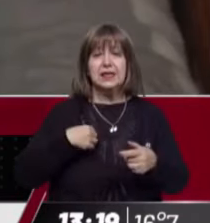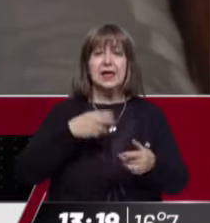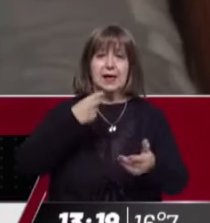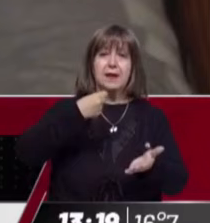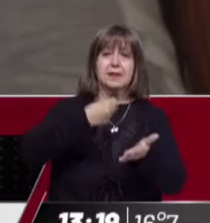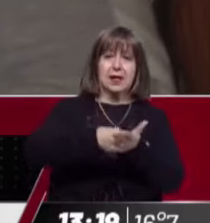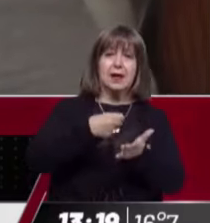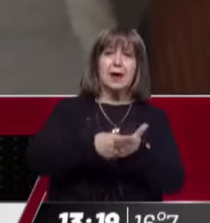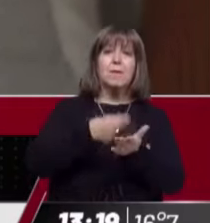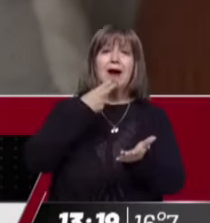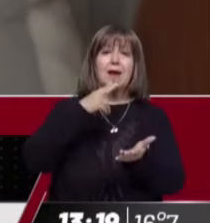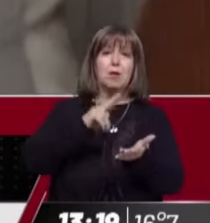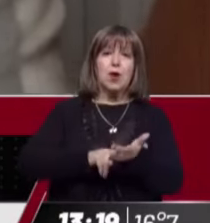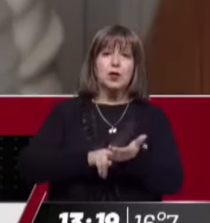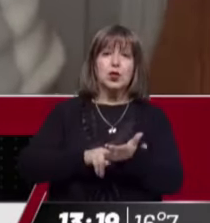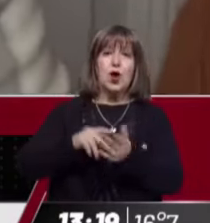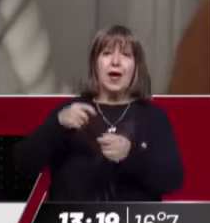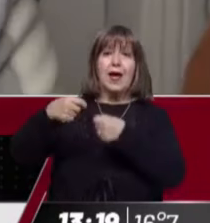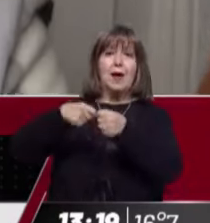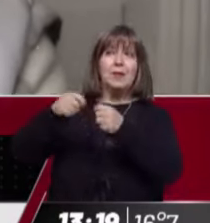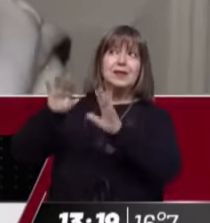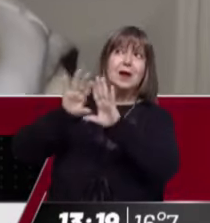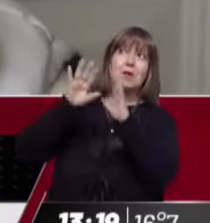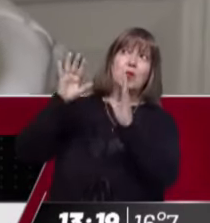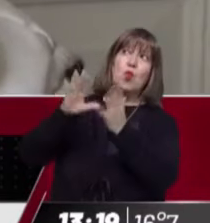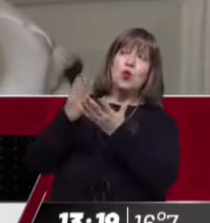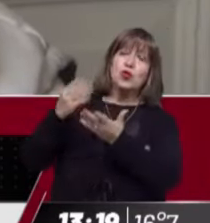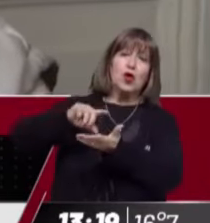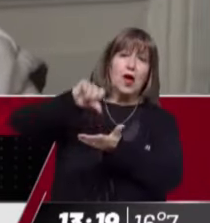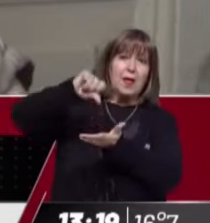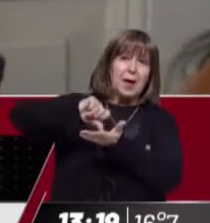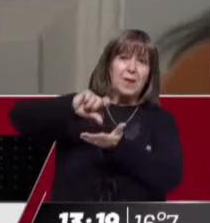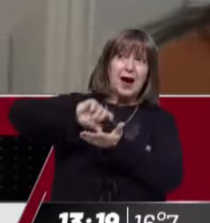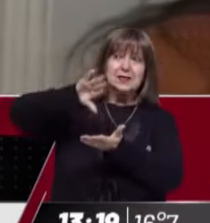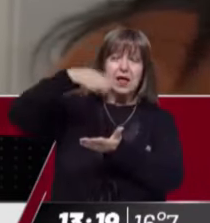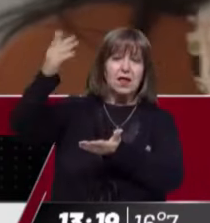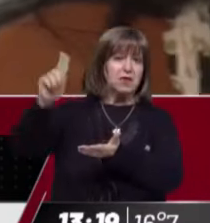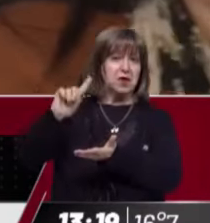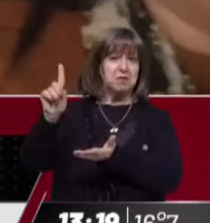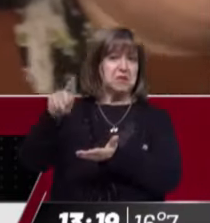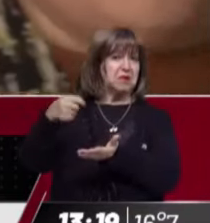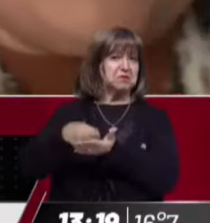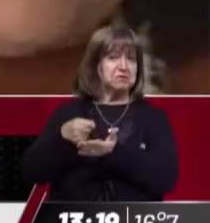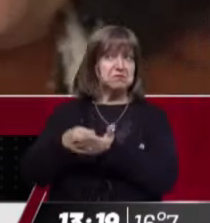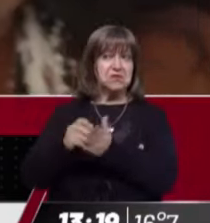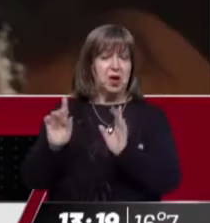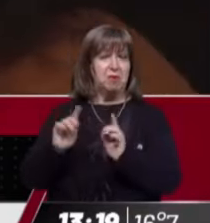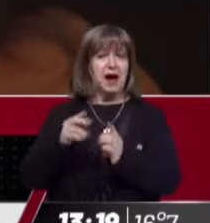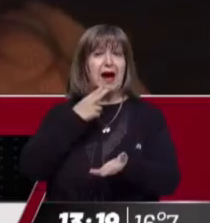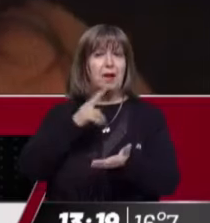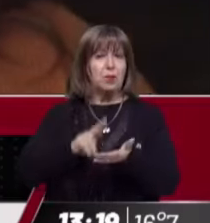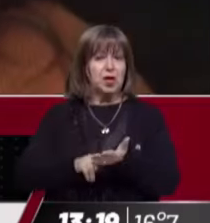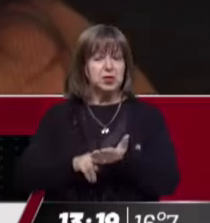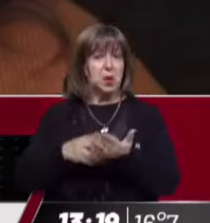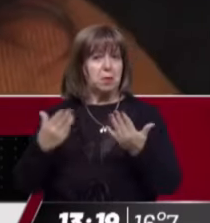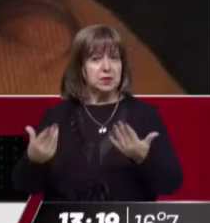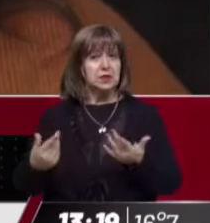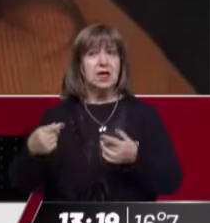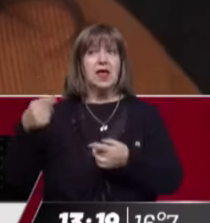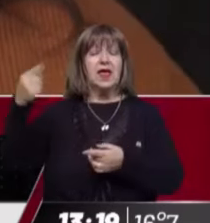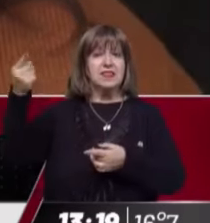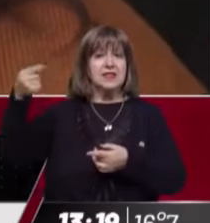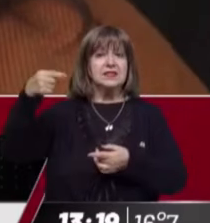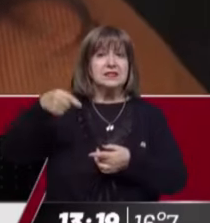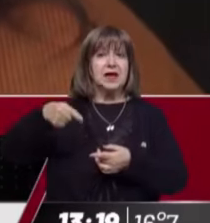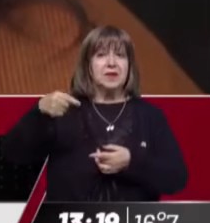es un desvarío total, y no tienen que contratar personal, no tienen que contratar trabajadores argentinos, no